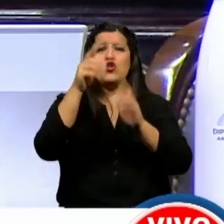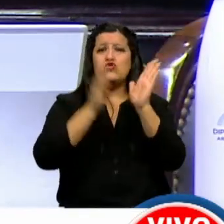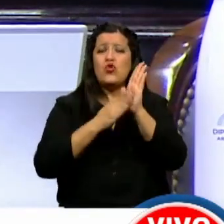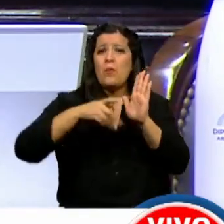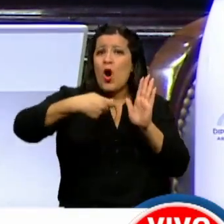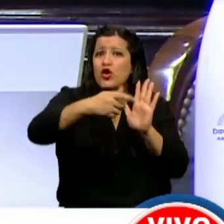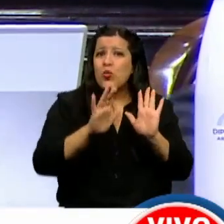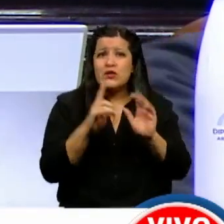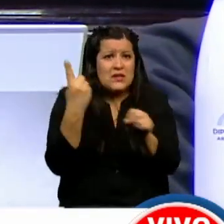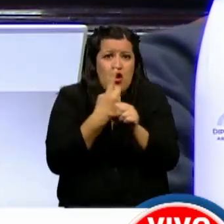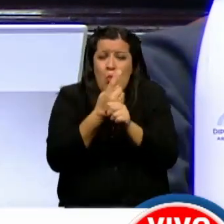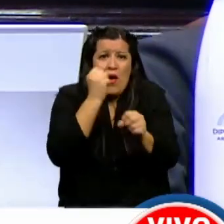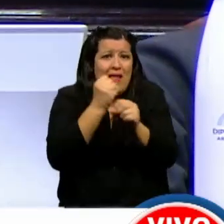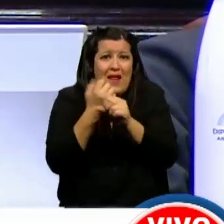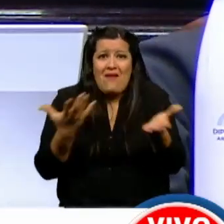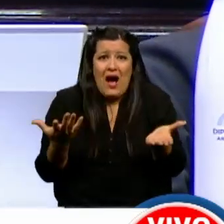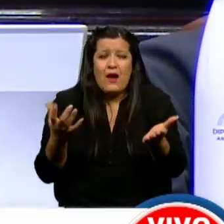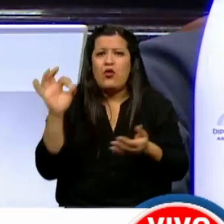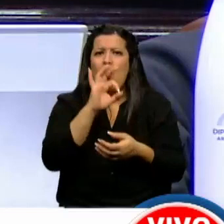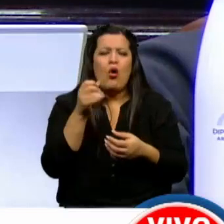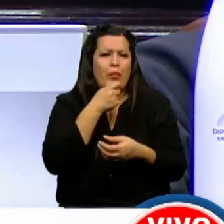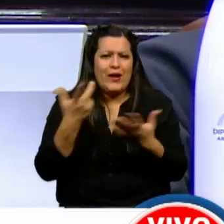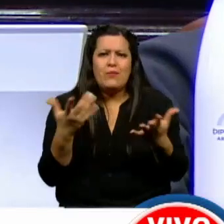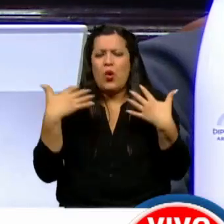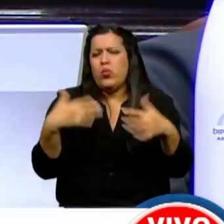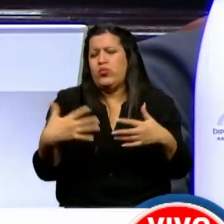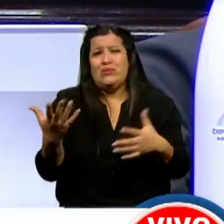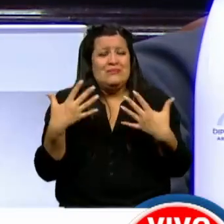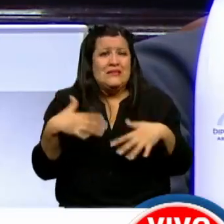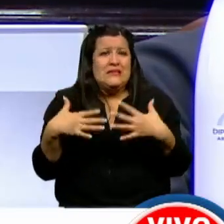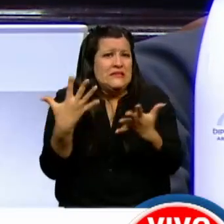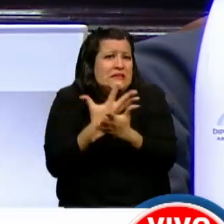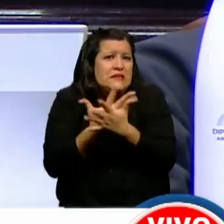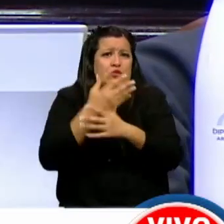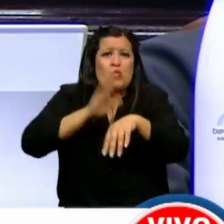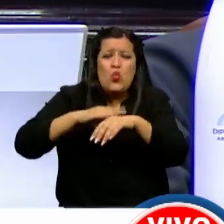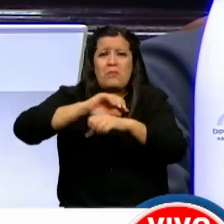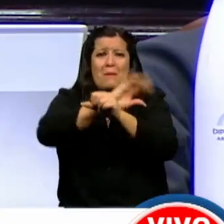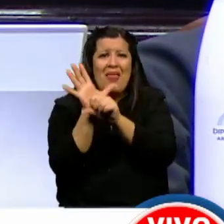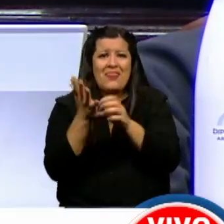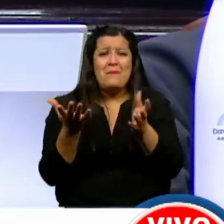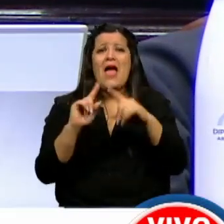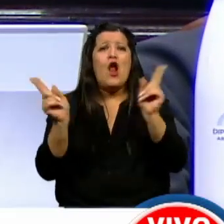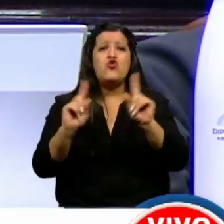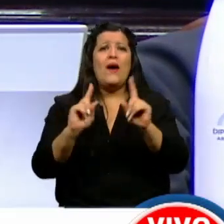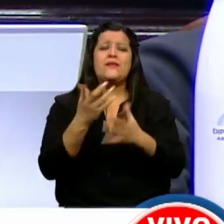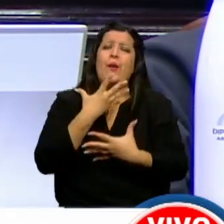monotributistas que no están pudiendo trabajar, digamos, o que están sumamente golpeados por la pandemia. Entonces, esto no es un alivio